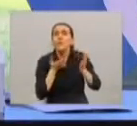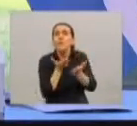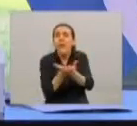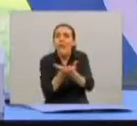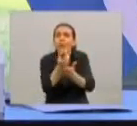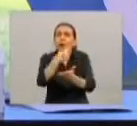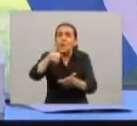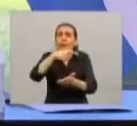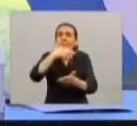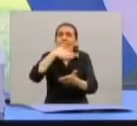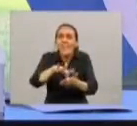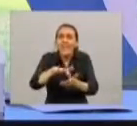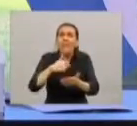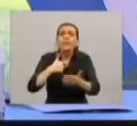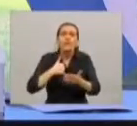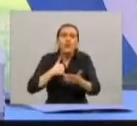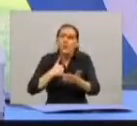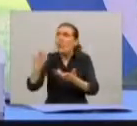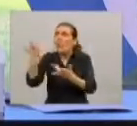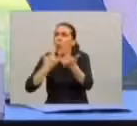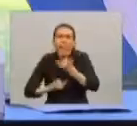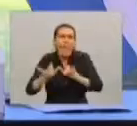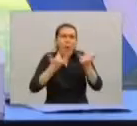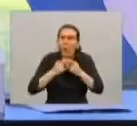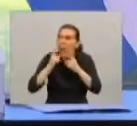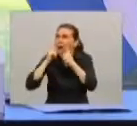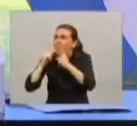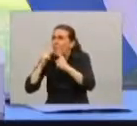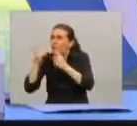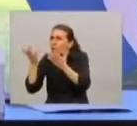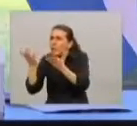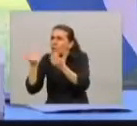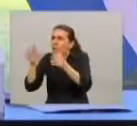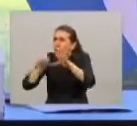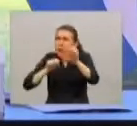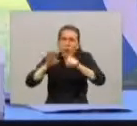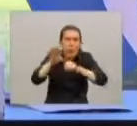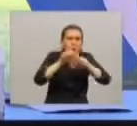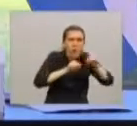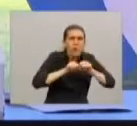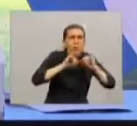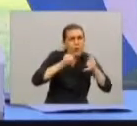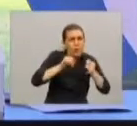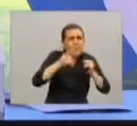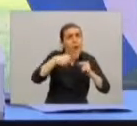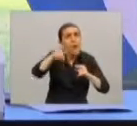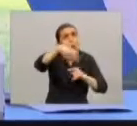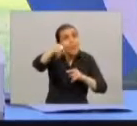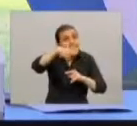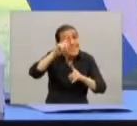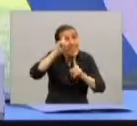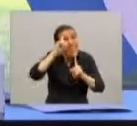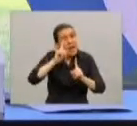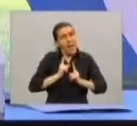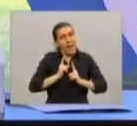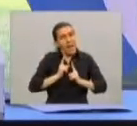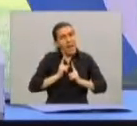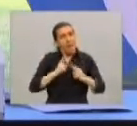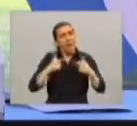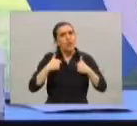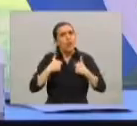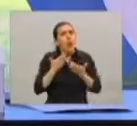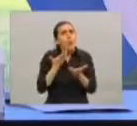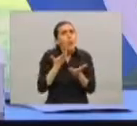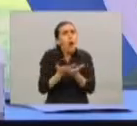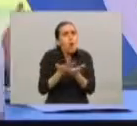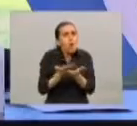una actitud mucho más agresiva de hacer testeos frente a otras que son más conservadoras en los